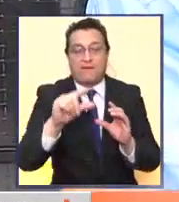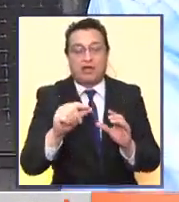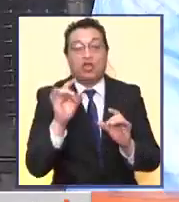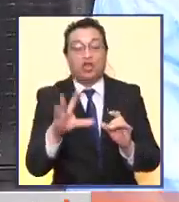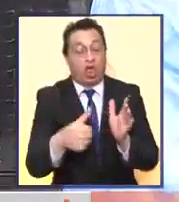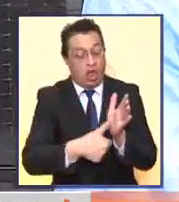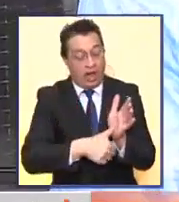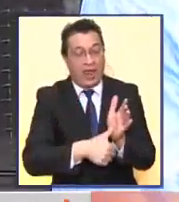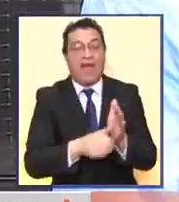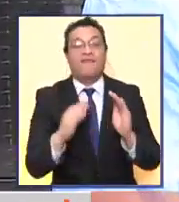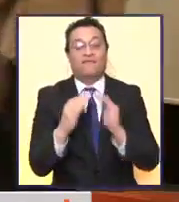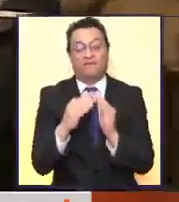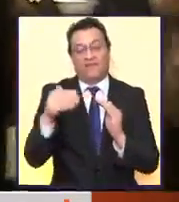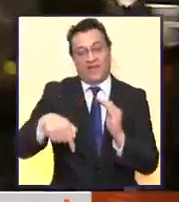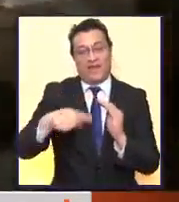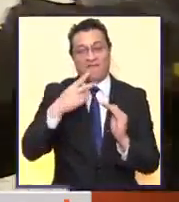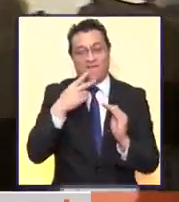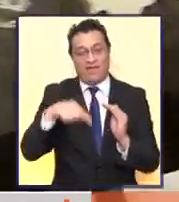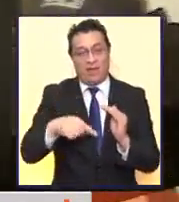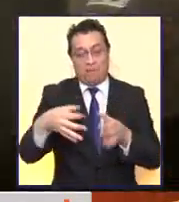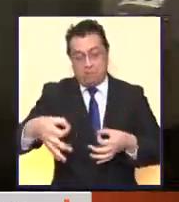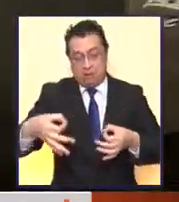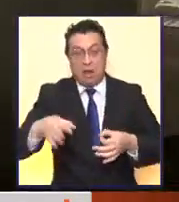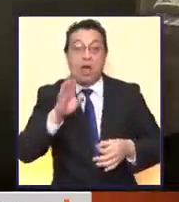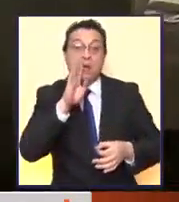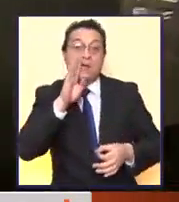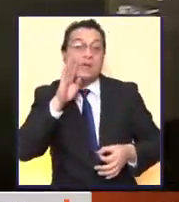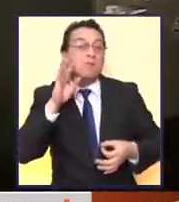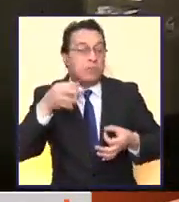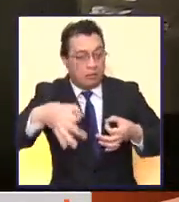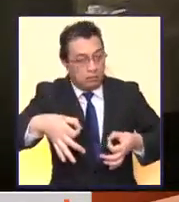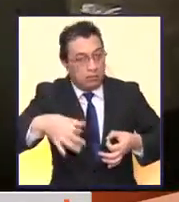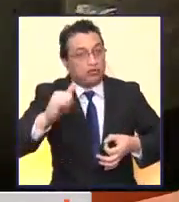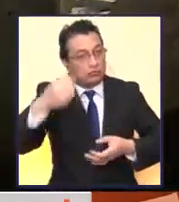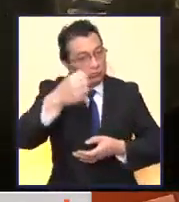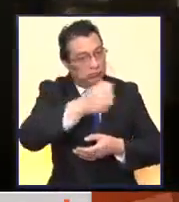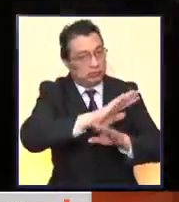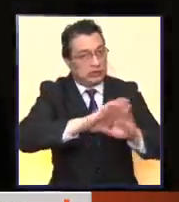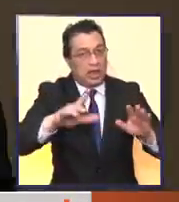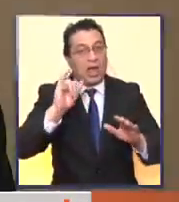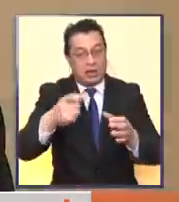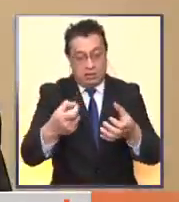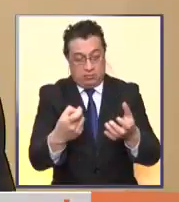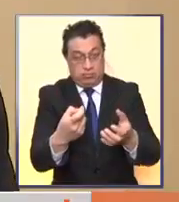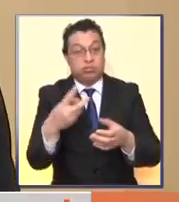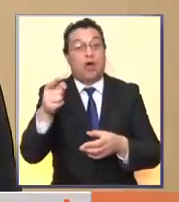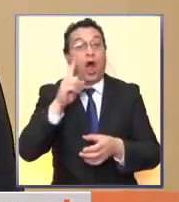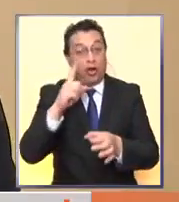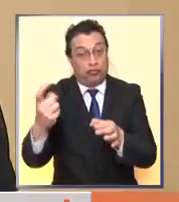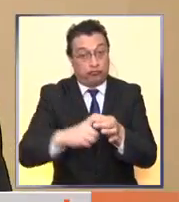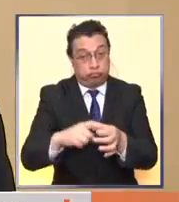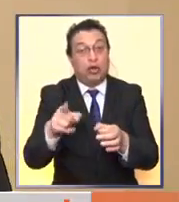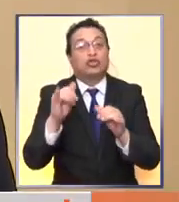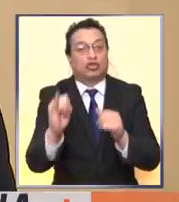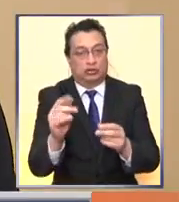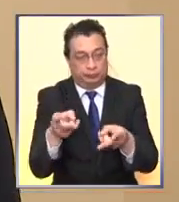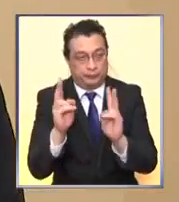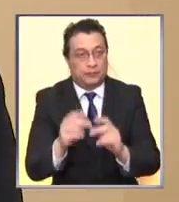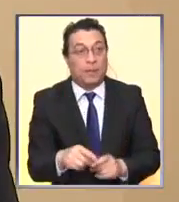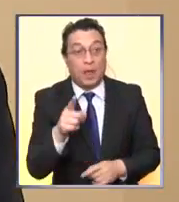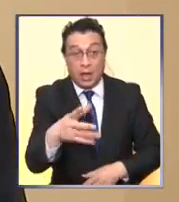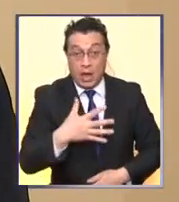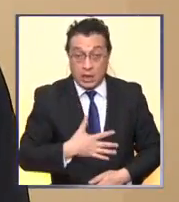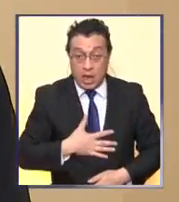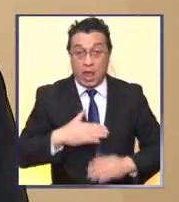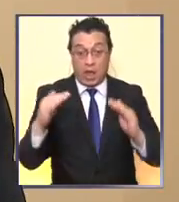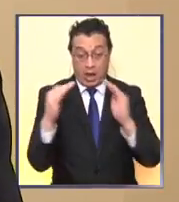de vecino, el papel de antecedentes limpio y un arma inscrita. Si decidieron como familia tener un arma en